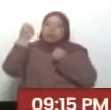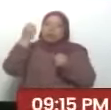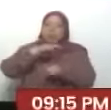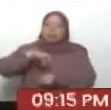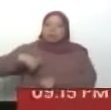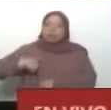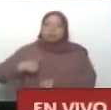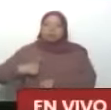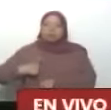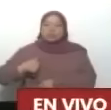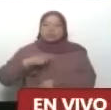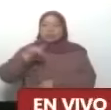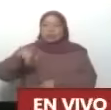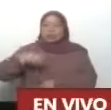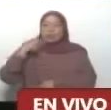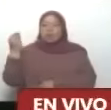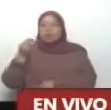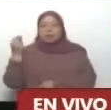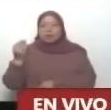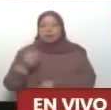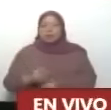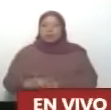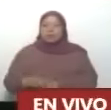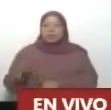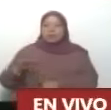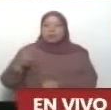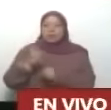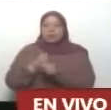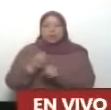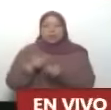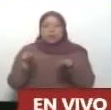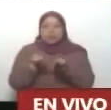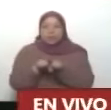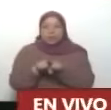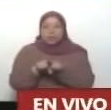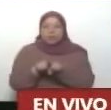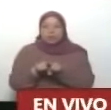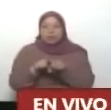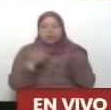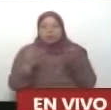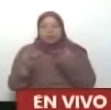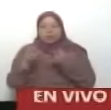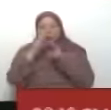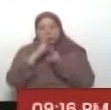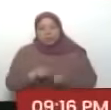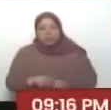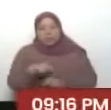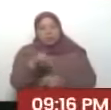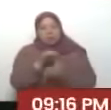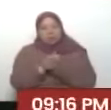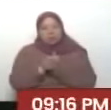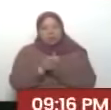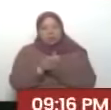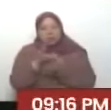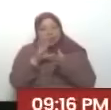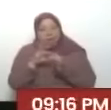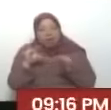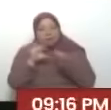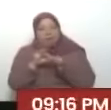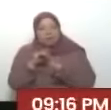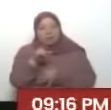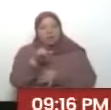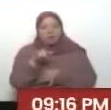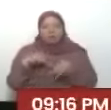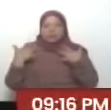es por nuestro tiempo, es por ustedes, Michelle, y por ustedes, Salvador. ¿Cómo recibiste los resultados, Salvador? ¿Qué me cuenta? Bueno, con